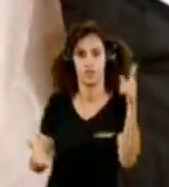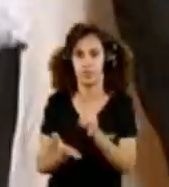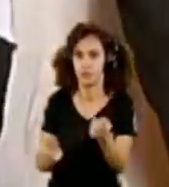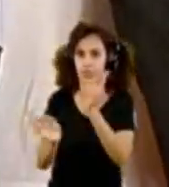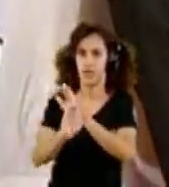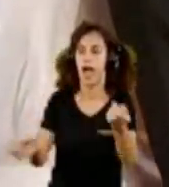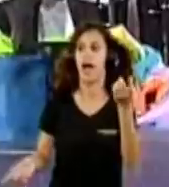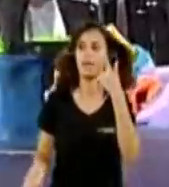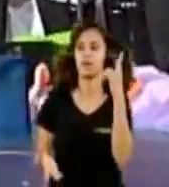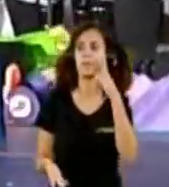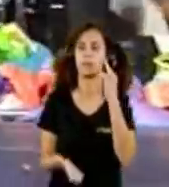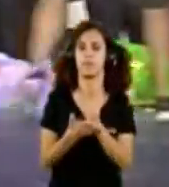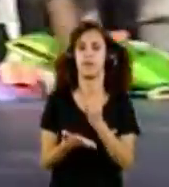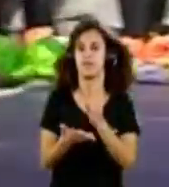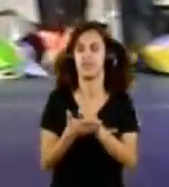Aquí los